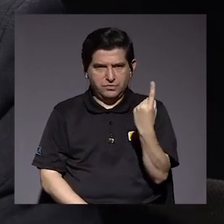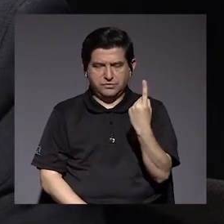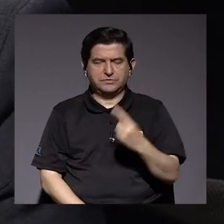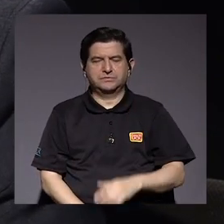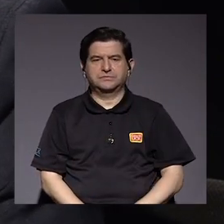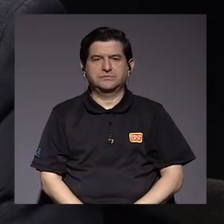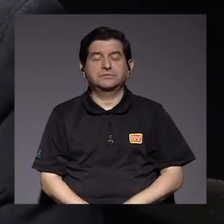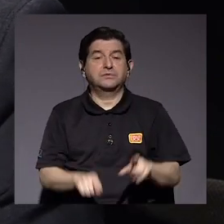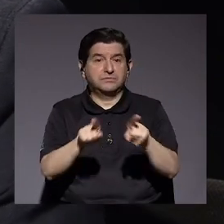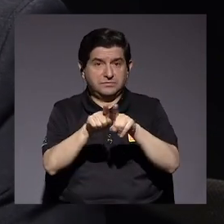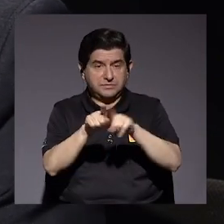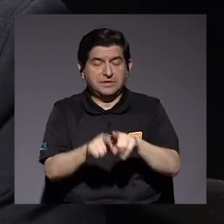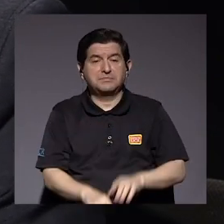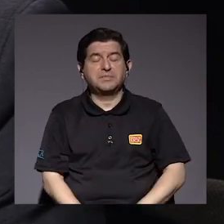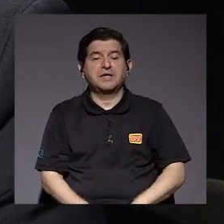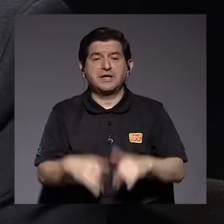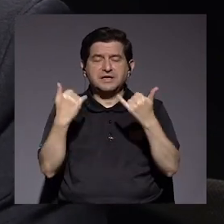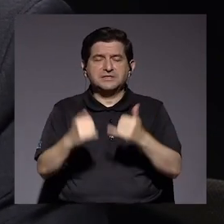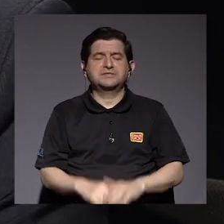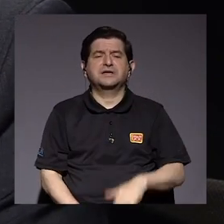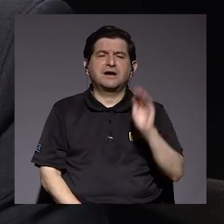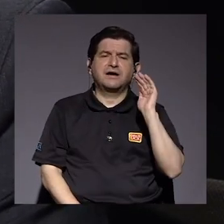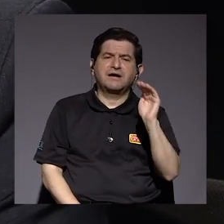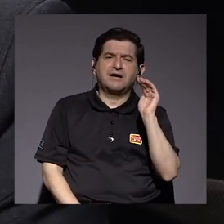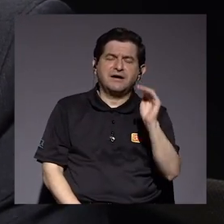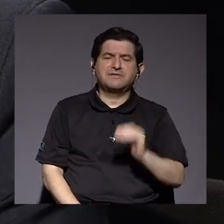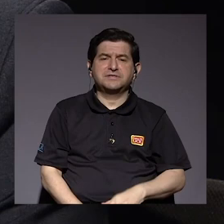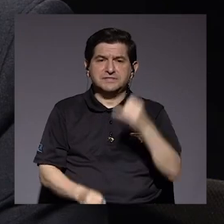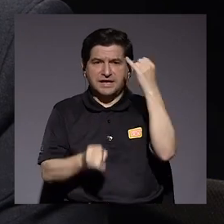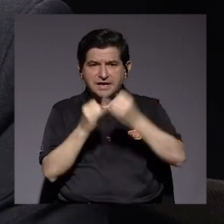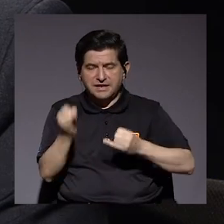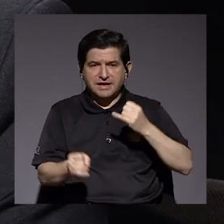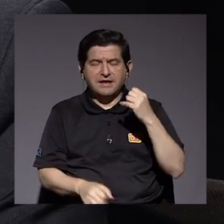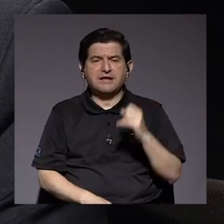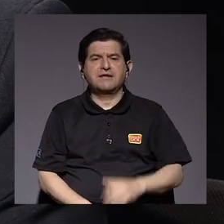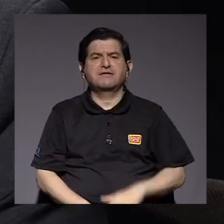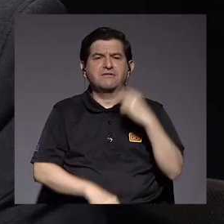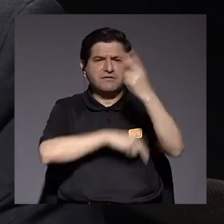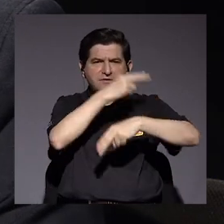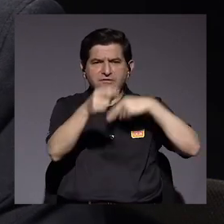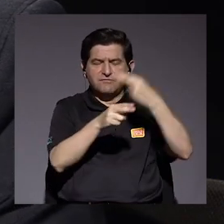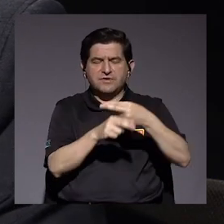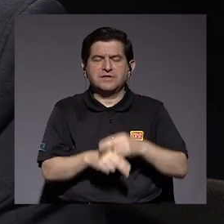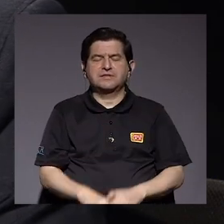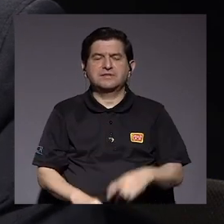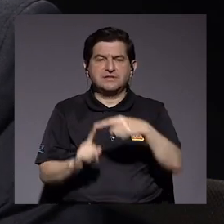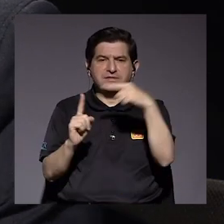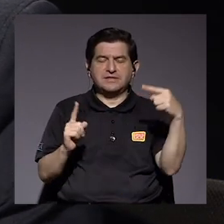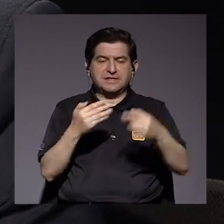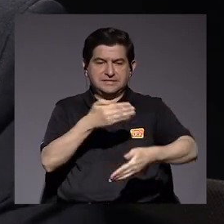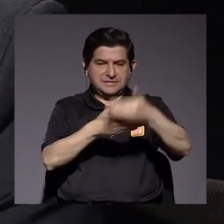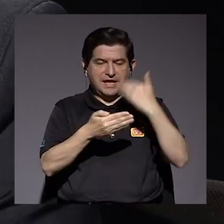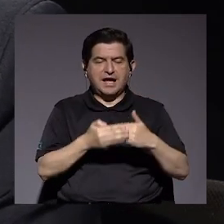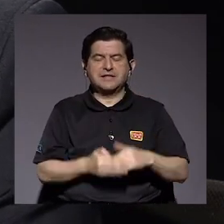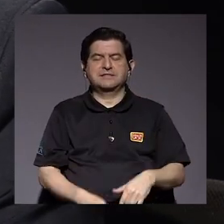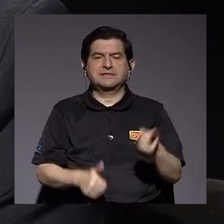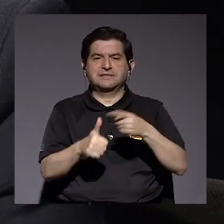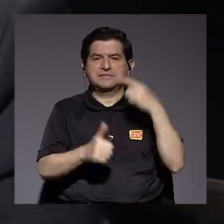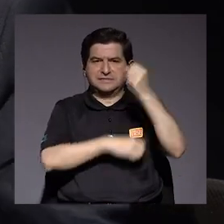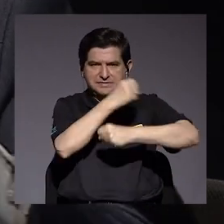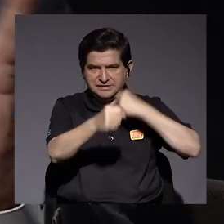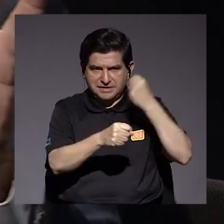y que además vienen anunciando el apocalipsis del universo desde el siglo primero o desde antes del siglo primero